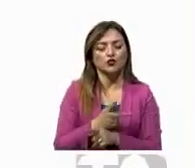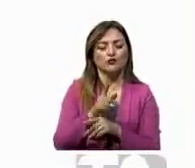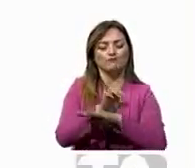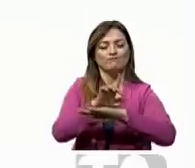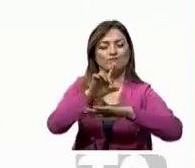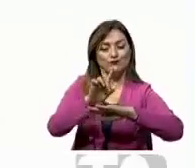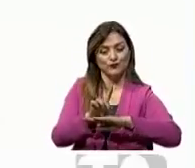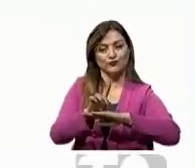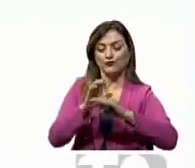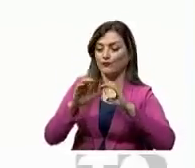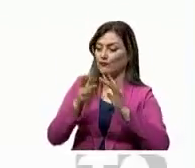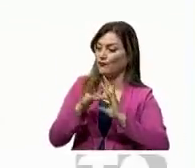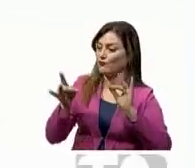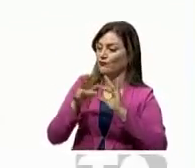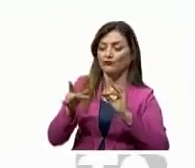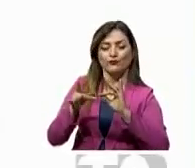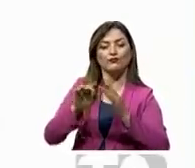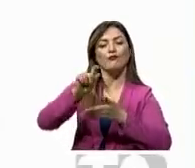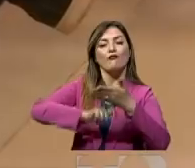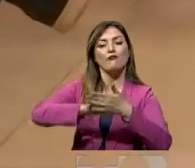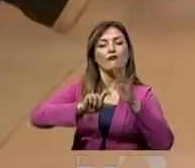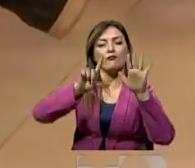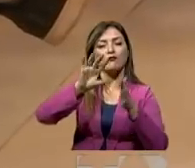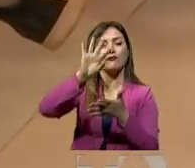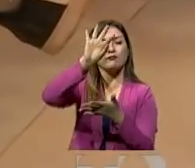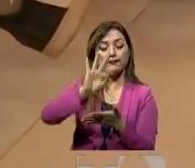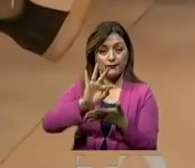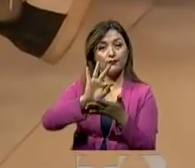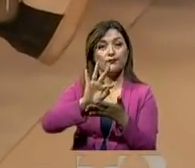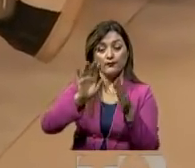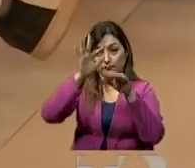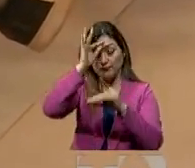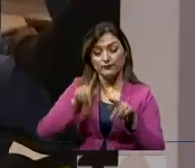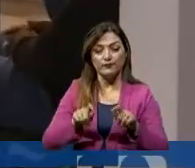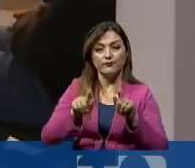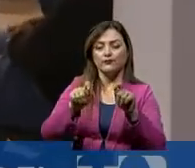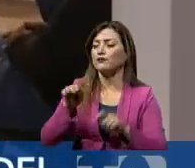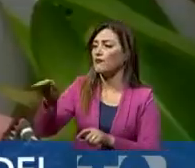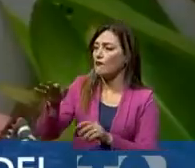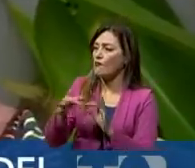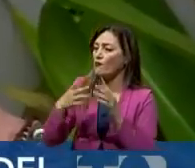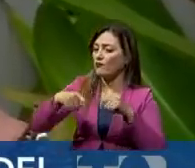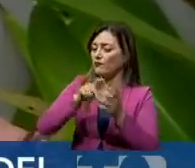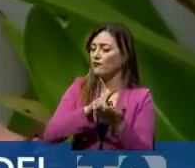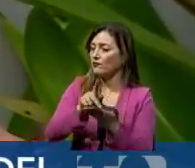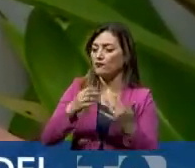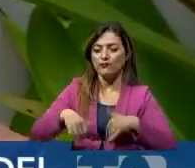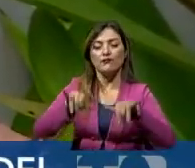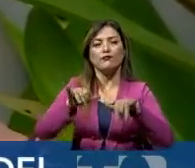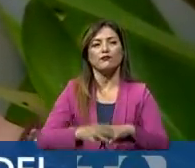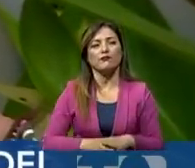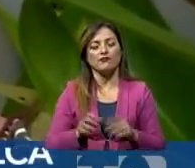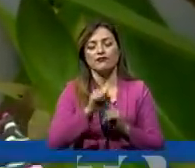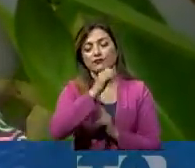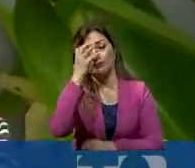firmado por 7 representantes de Solca. La finalidad es reanudar los convenios de pago ante la falta de recursos. Preocupa la situación